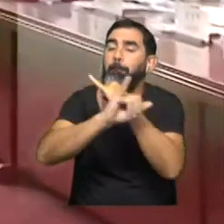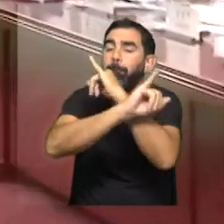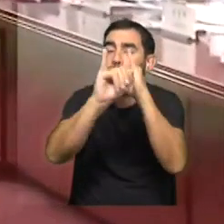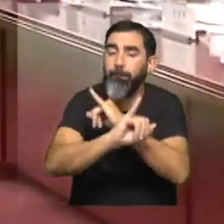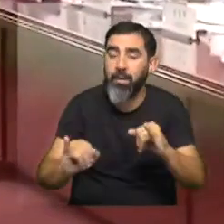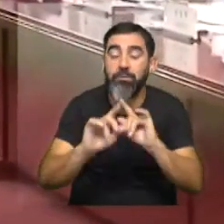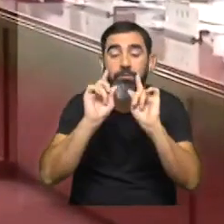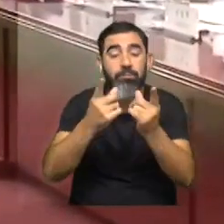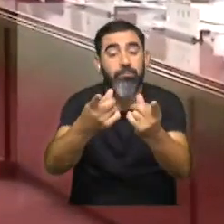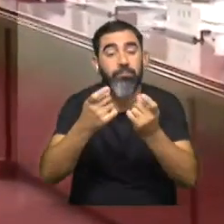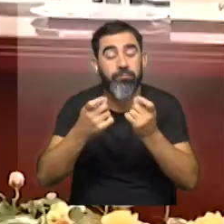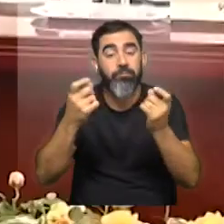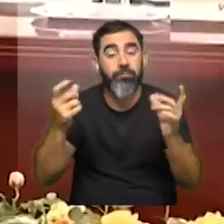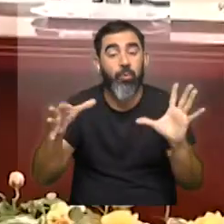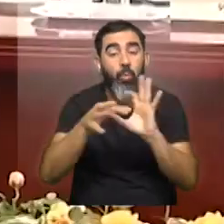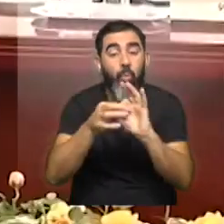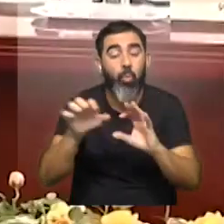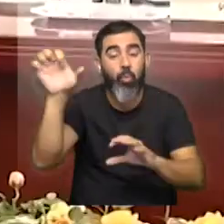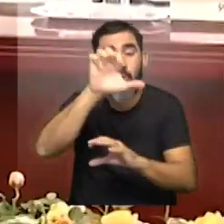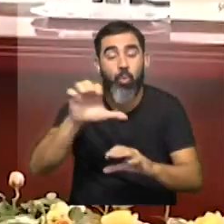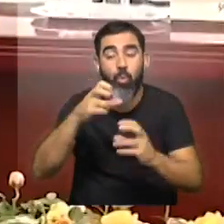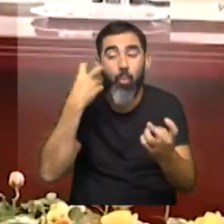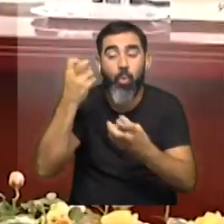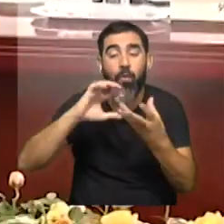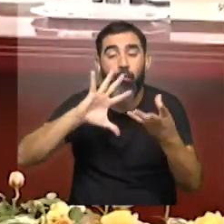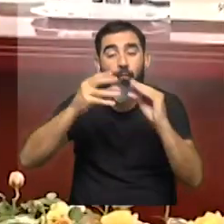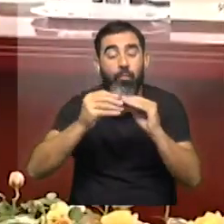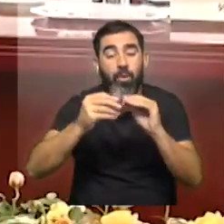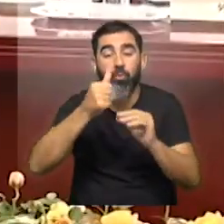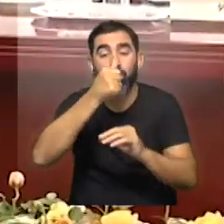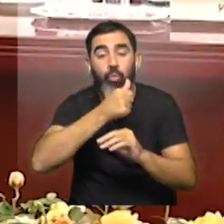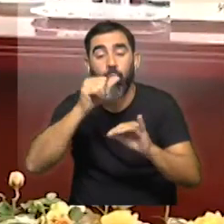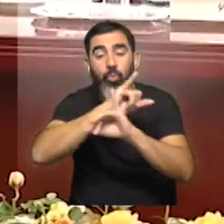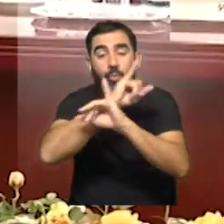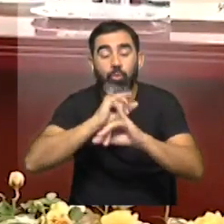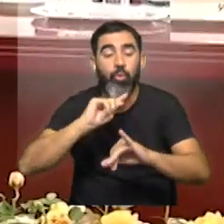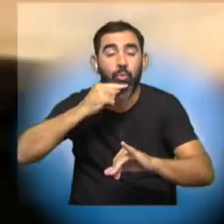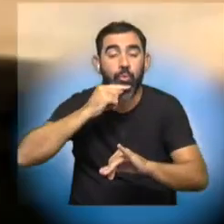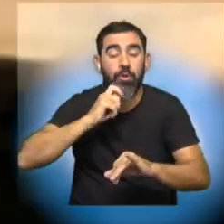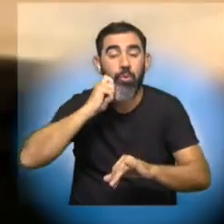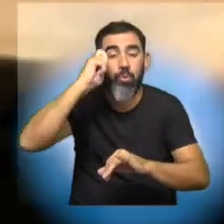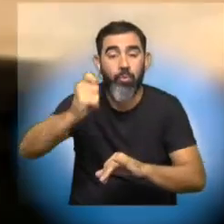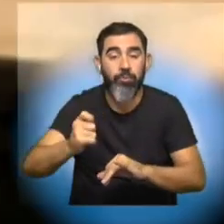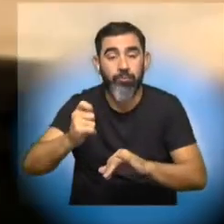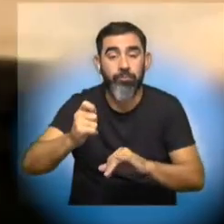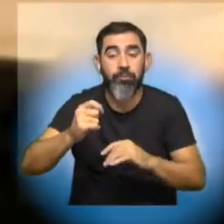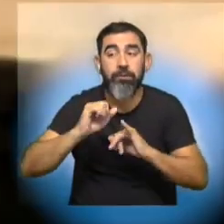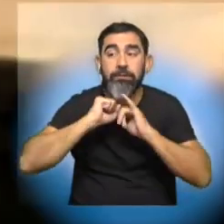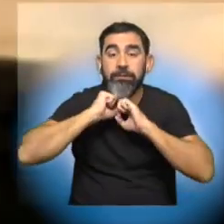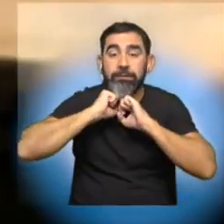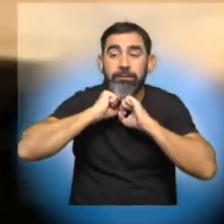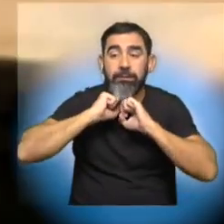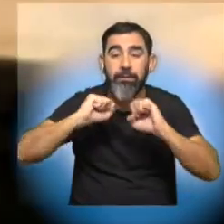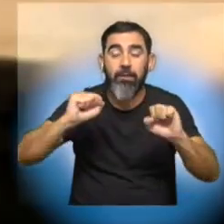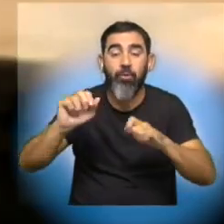también era necesario que la Unión Europea empiece a buscar vías para un arreglo pacífico entre Moscú y Kiev. En respuesta, el secretario del Consejo